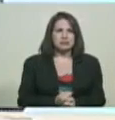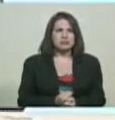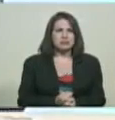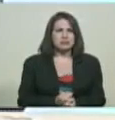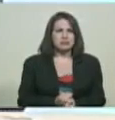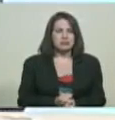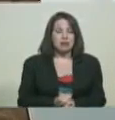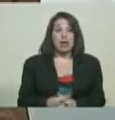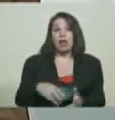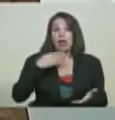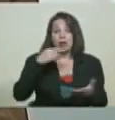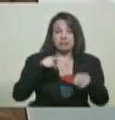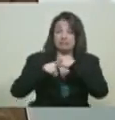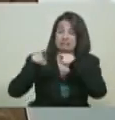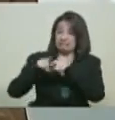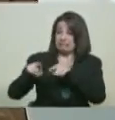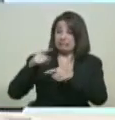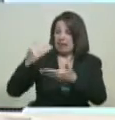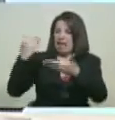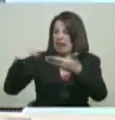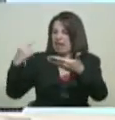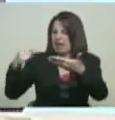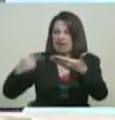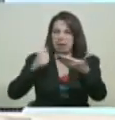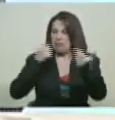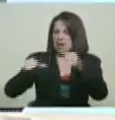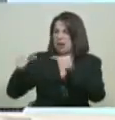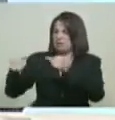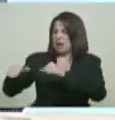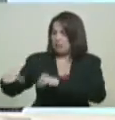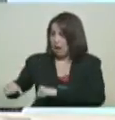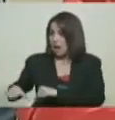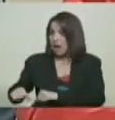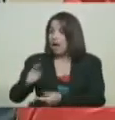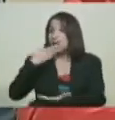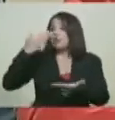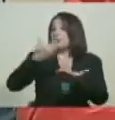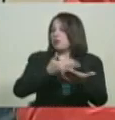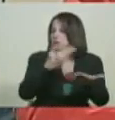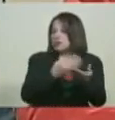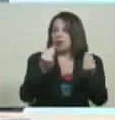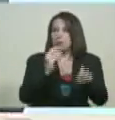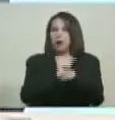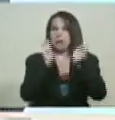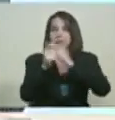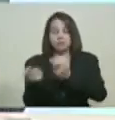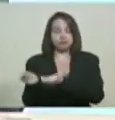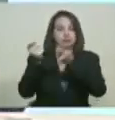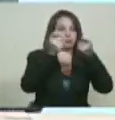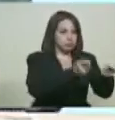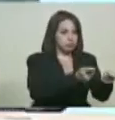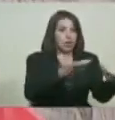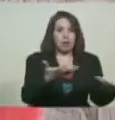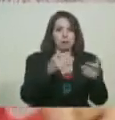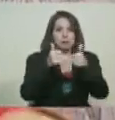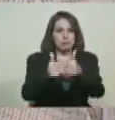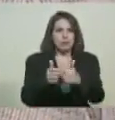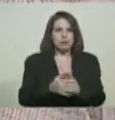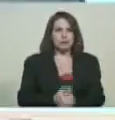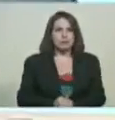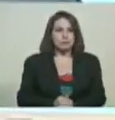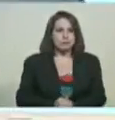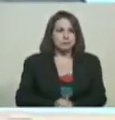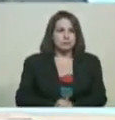las propuestas las soluciones el camino el compromiso porque cuando la crítica la autocrítica viene entre camaradas